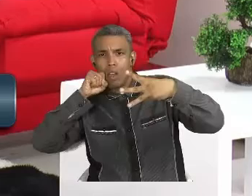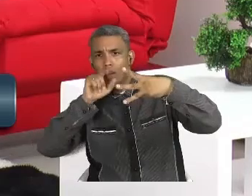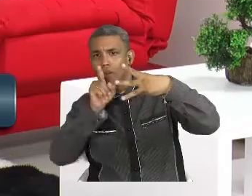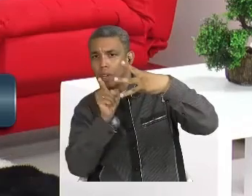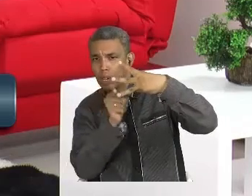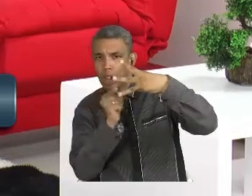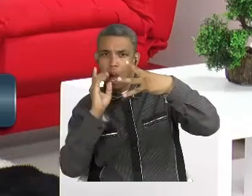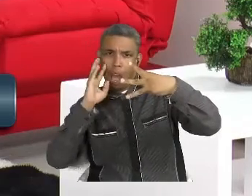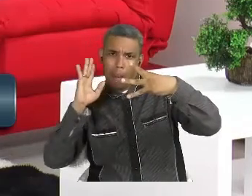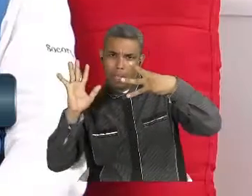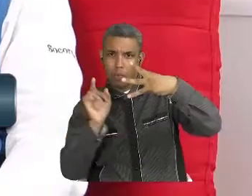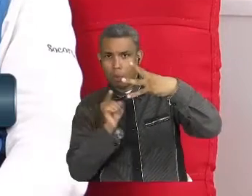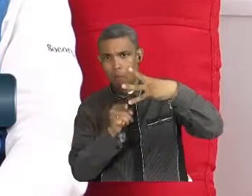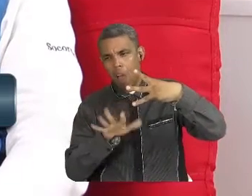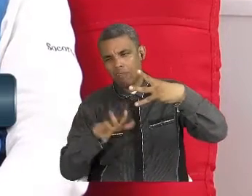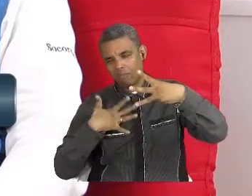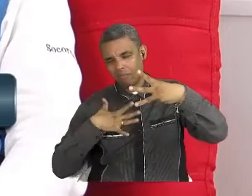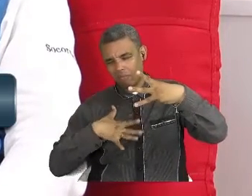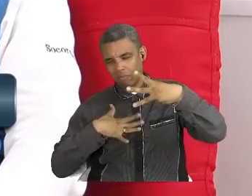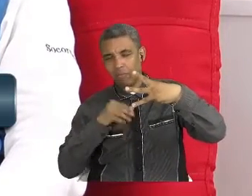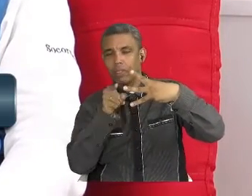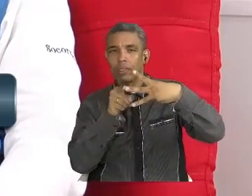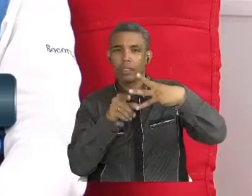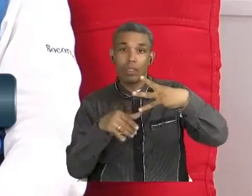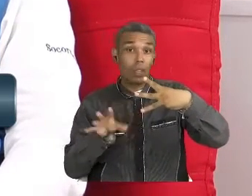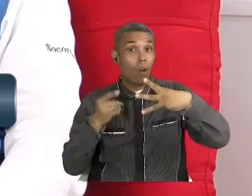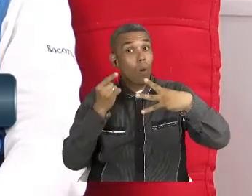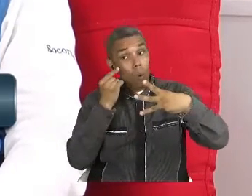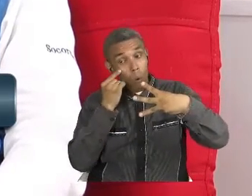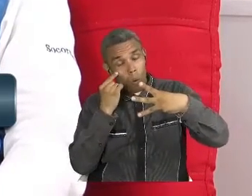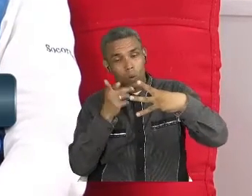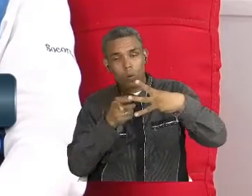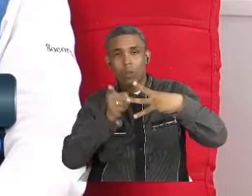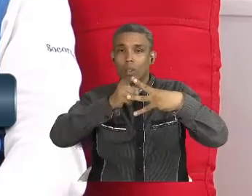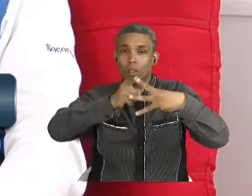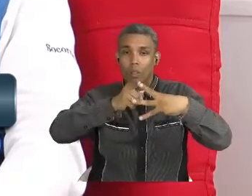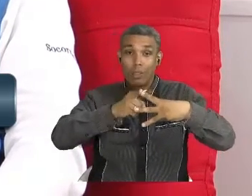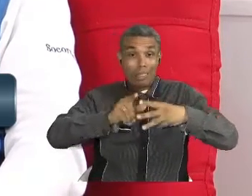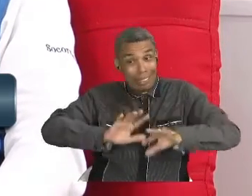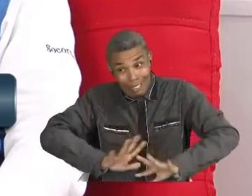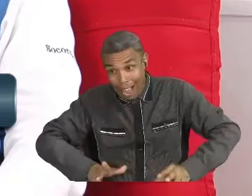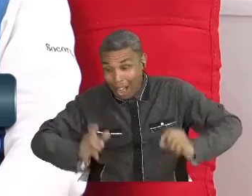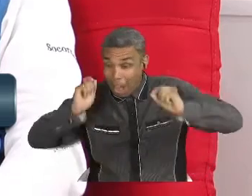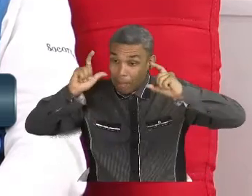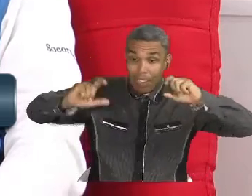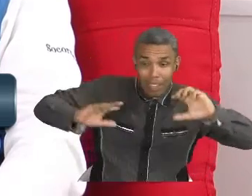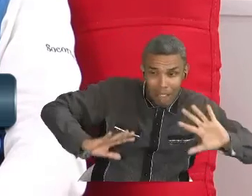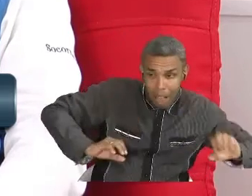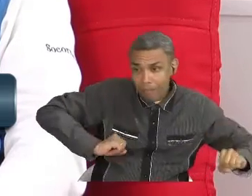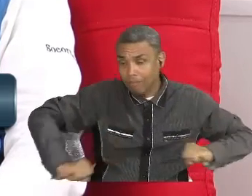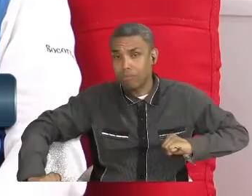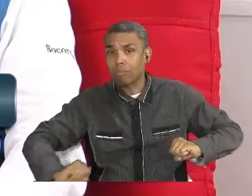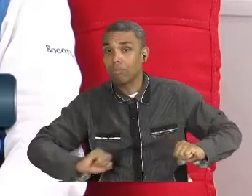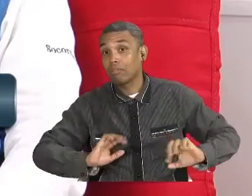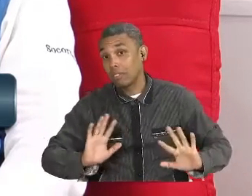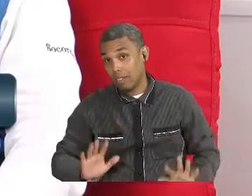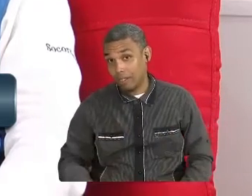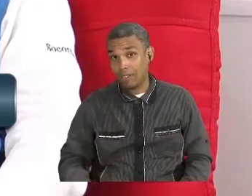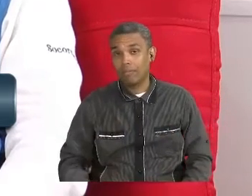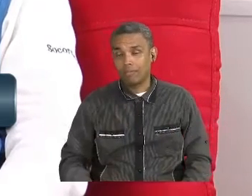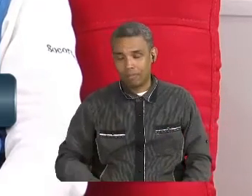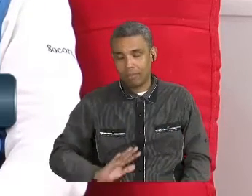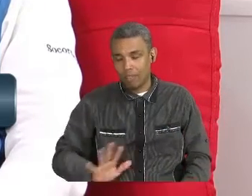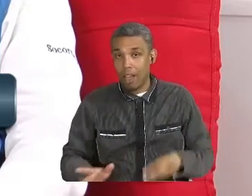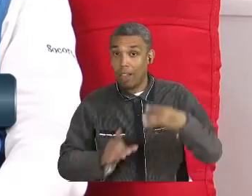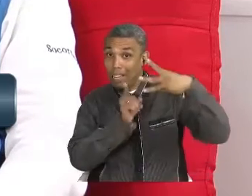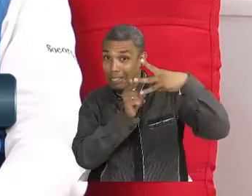La roja ya es donde las comunidades como tal tienen que ya estar alertas, están listas, saber hacia dónde deben coger,